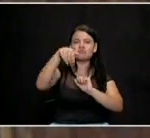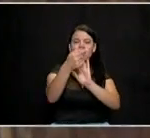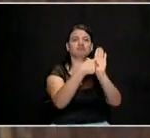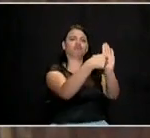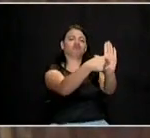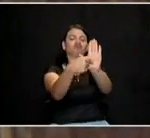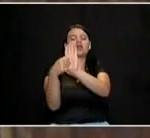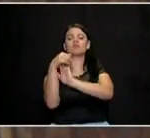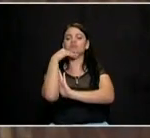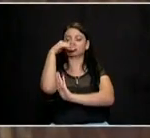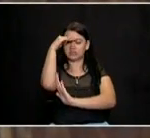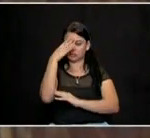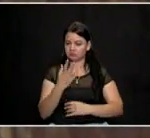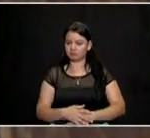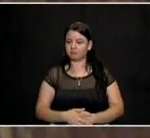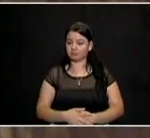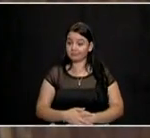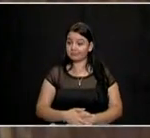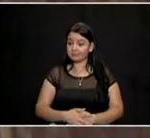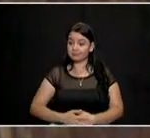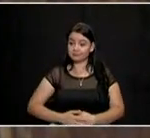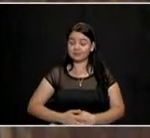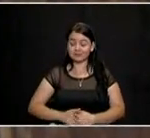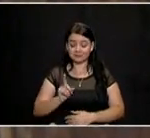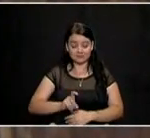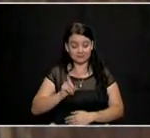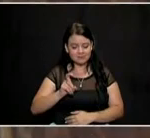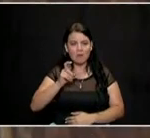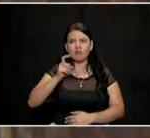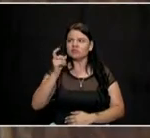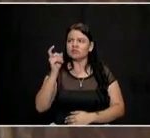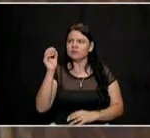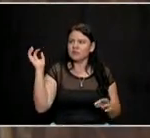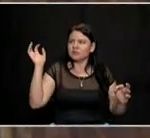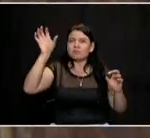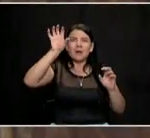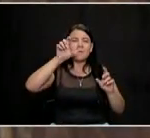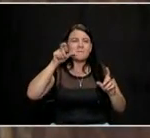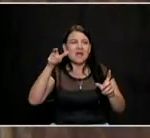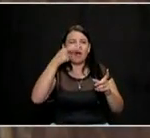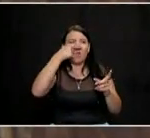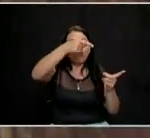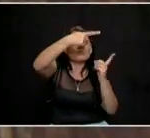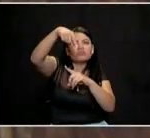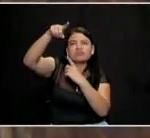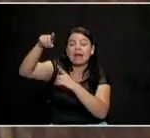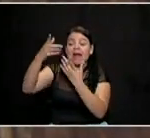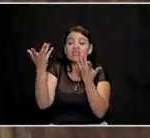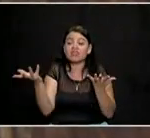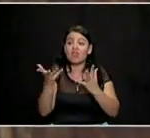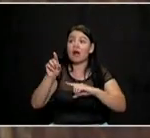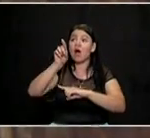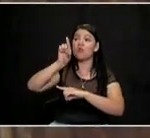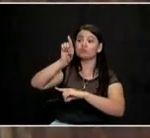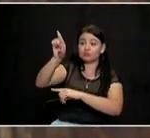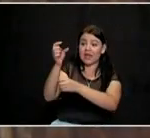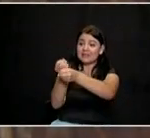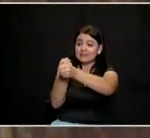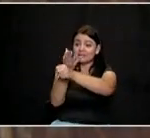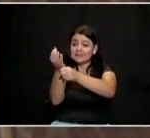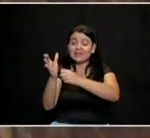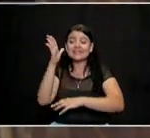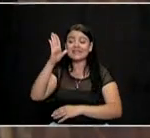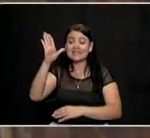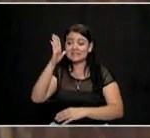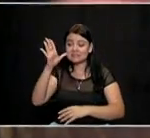vamos a construir un turismo sano y por eso voy a construir en san cristóbal el gran parque zoológico santa fe